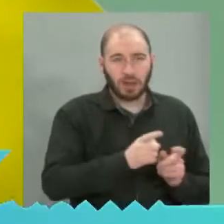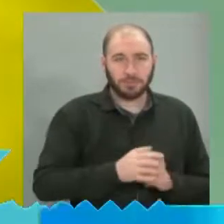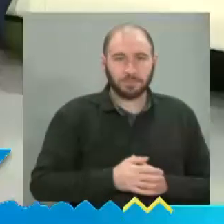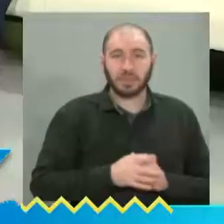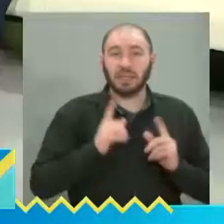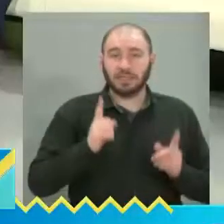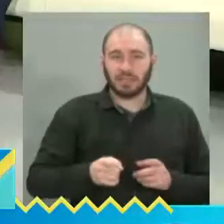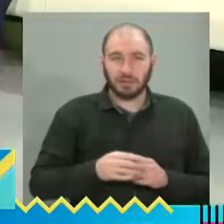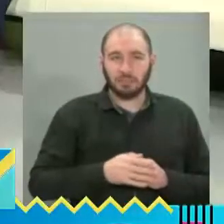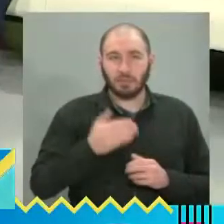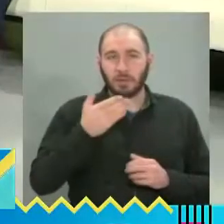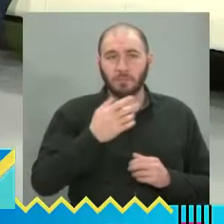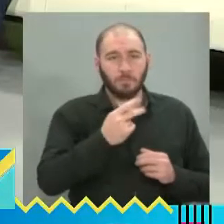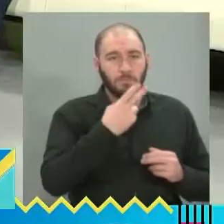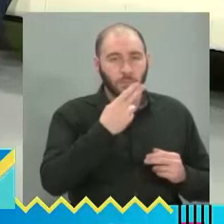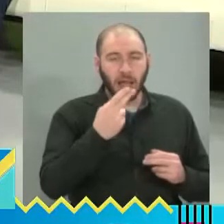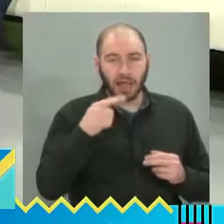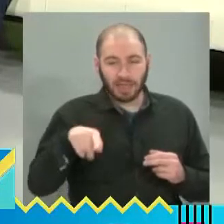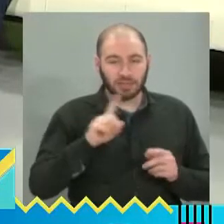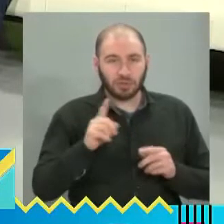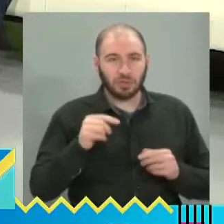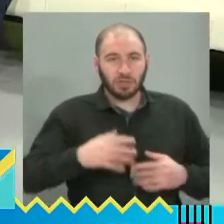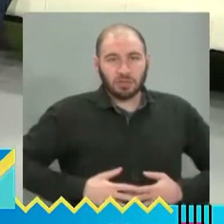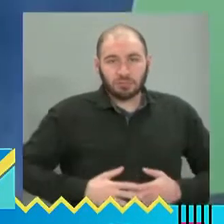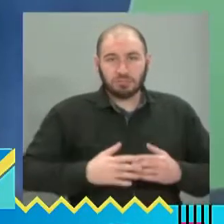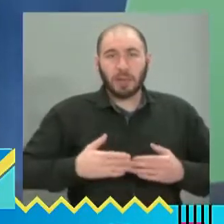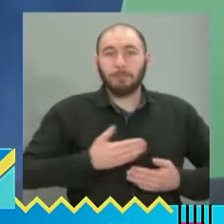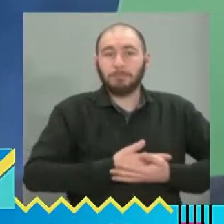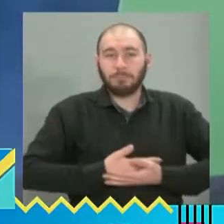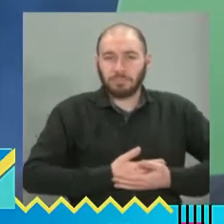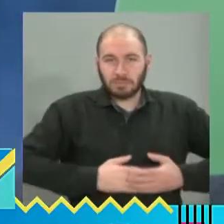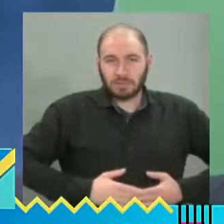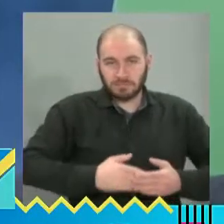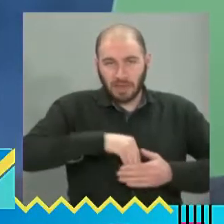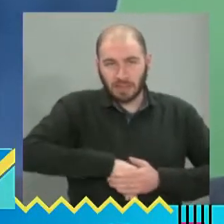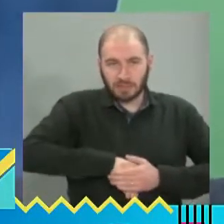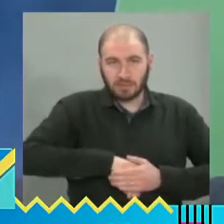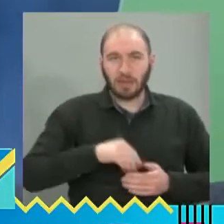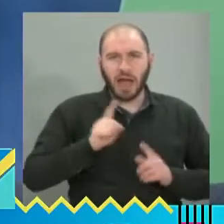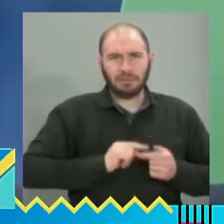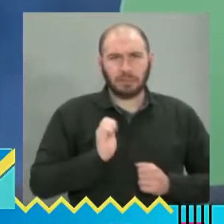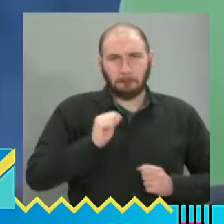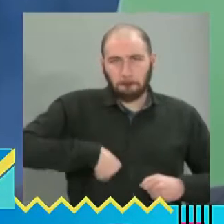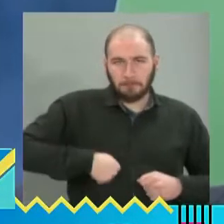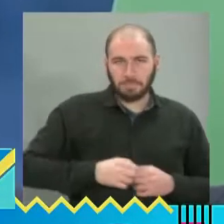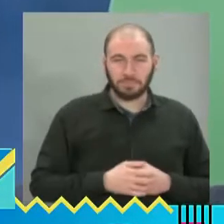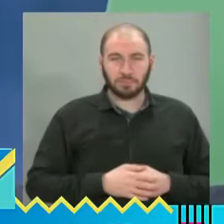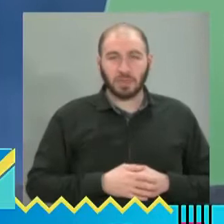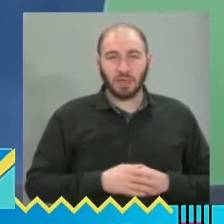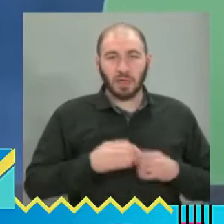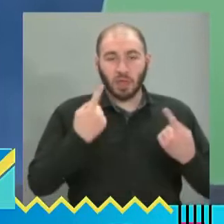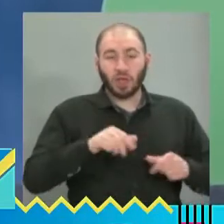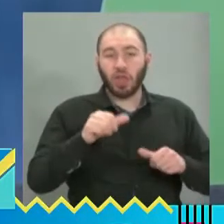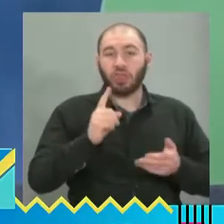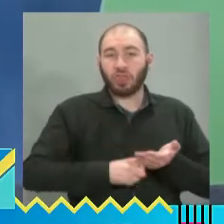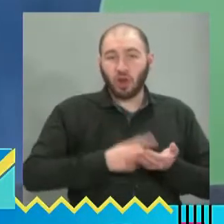Y el principal fumador pasivo es el feto en el vientre materno también, que a veces no se tiene en cuenta y que estas sustancias